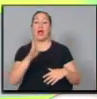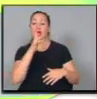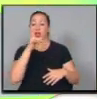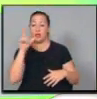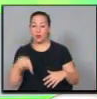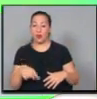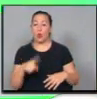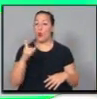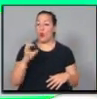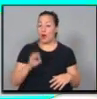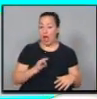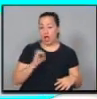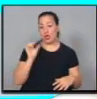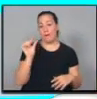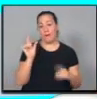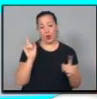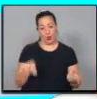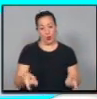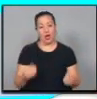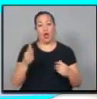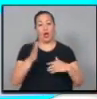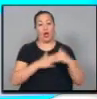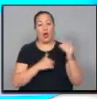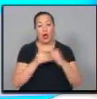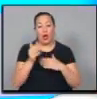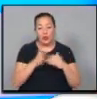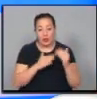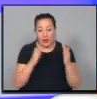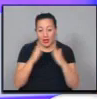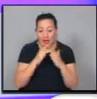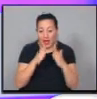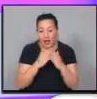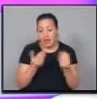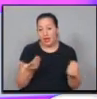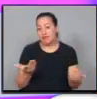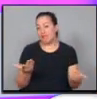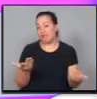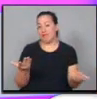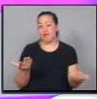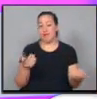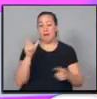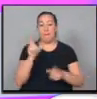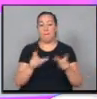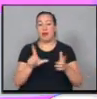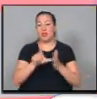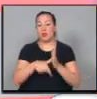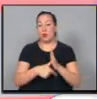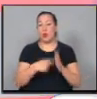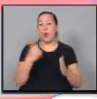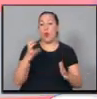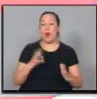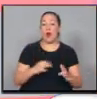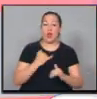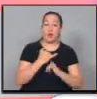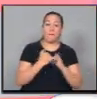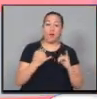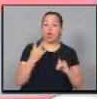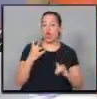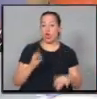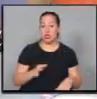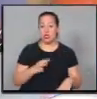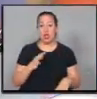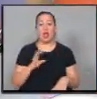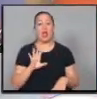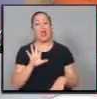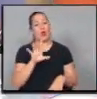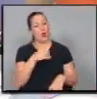es poco. Y igual, después... Para construirte tu vivienda, mínimo, la gente tarda un año y medio, dos años. Bueno, eso es un dato que me generó